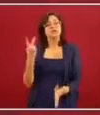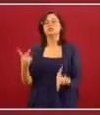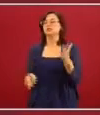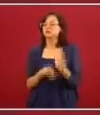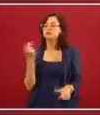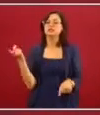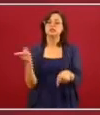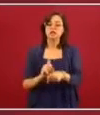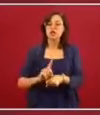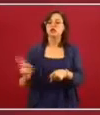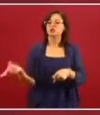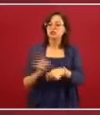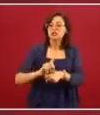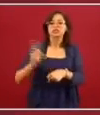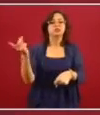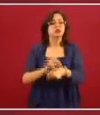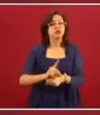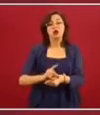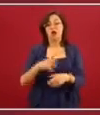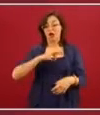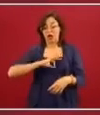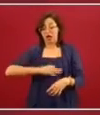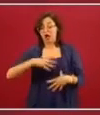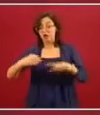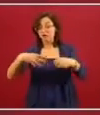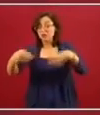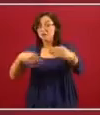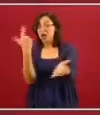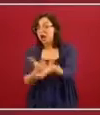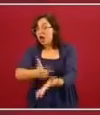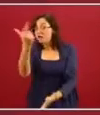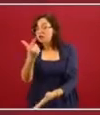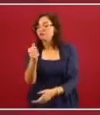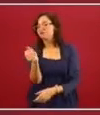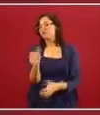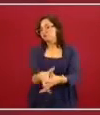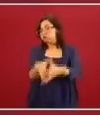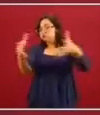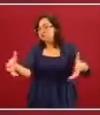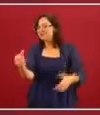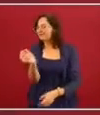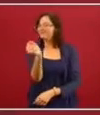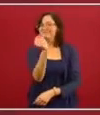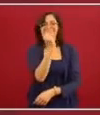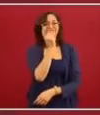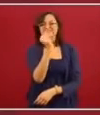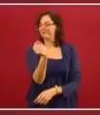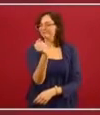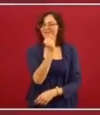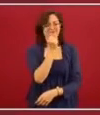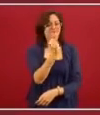prácticamente, la epidemia, la parte más intensa de la epidemia todavía no ha llegado. En las estimaciones precisamente